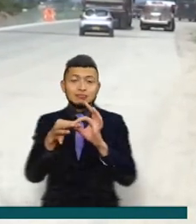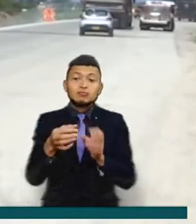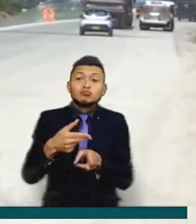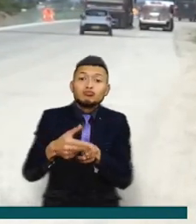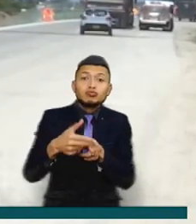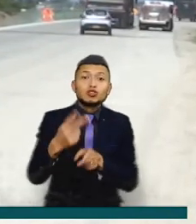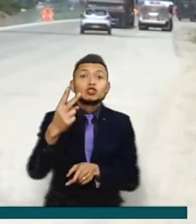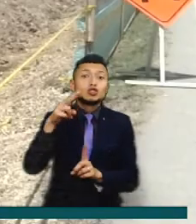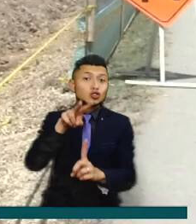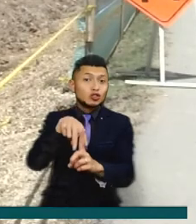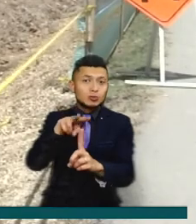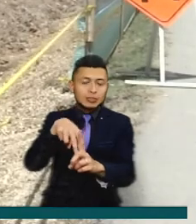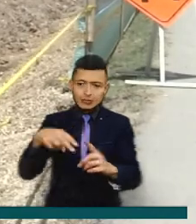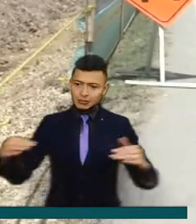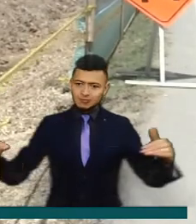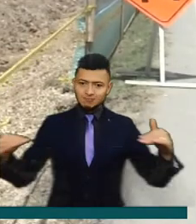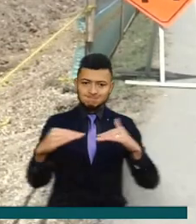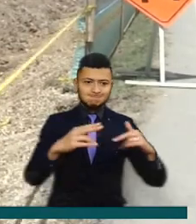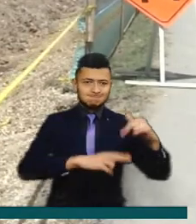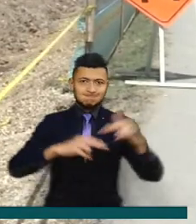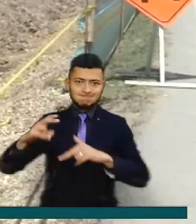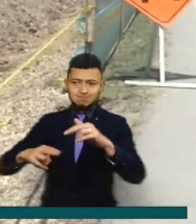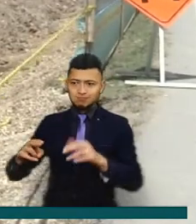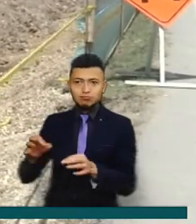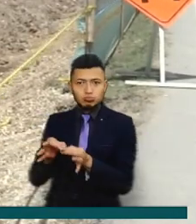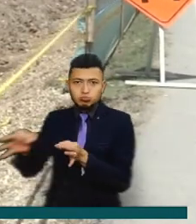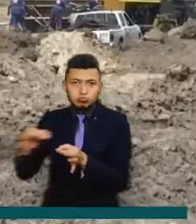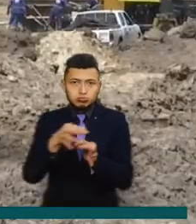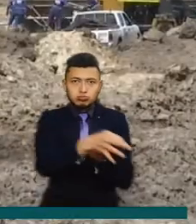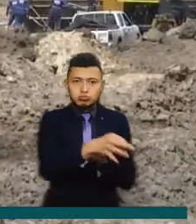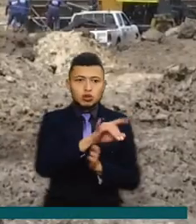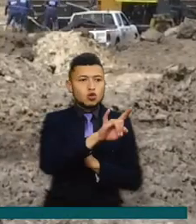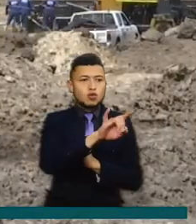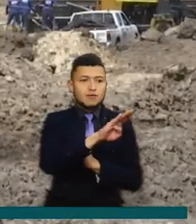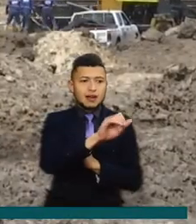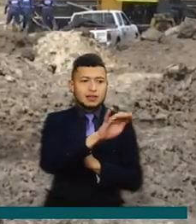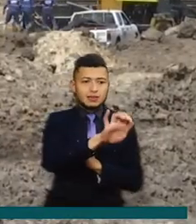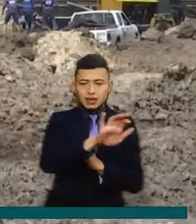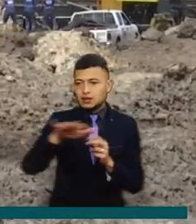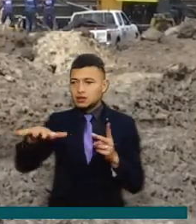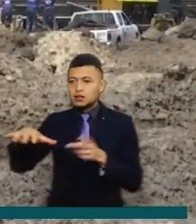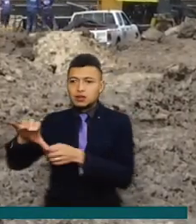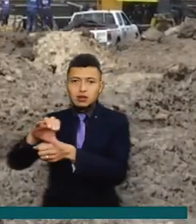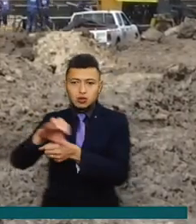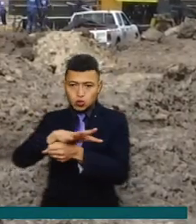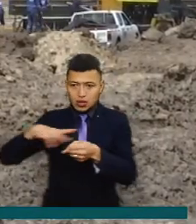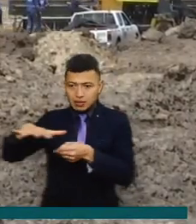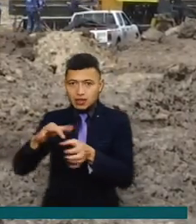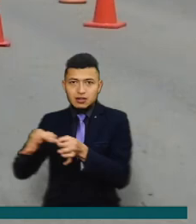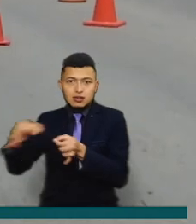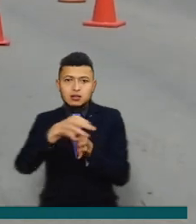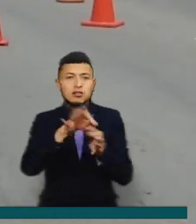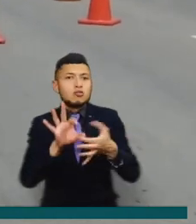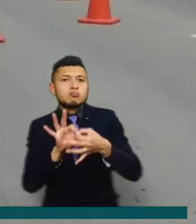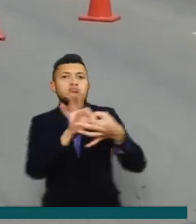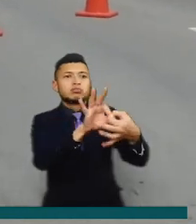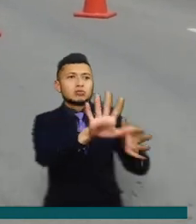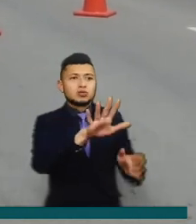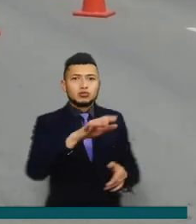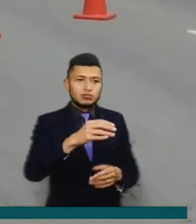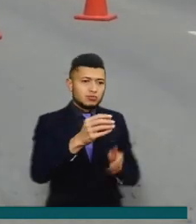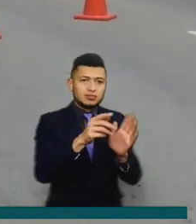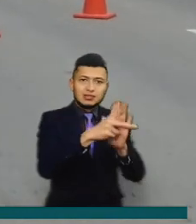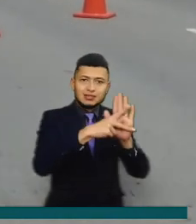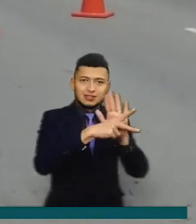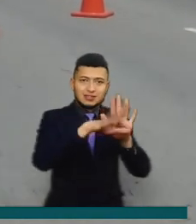para que sea entregada la doble calzada que comunicará los municipios de Zipaquirá y Huatén, Cundinamarca, con Chiquinquirá, Boyacá. Obra que beneficiará a